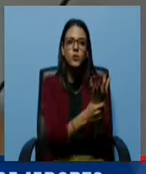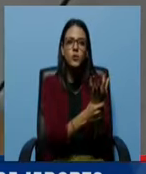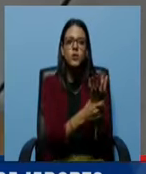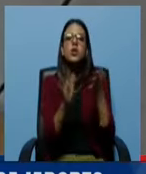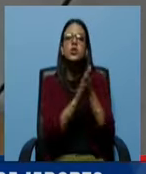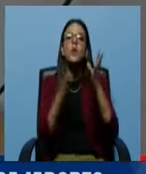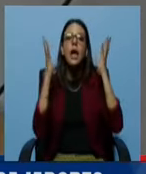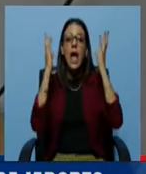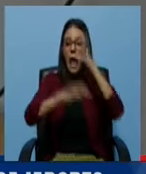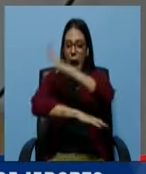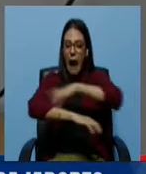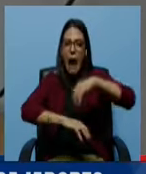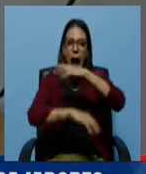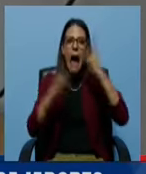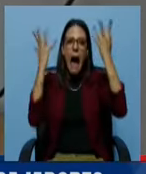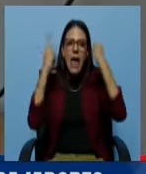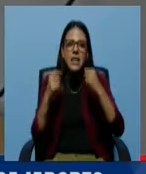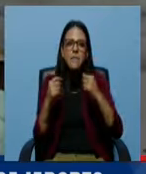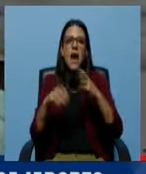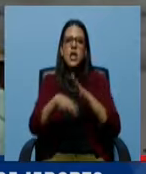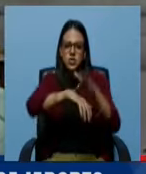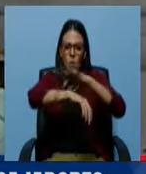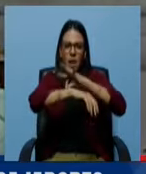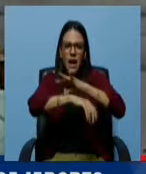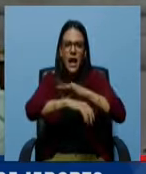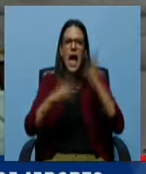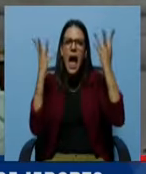animal y en proteína animal.